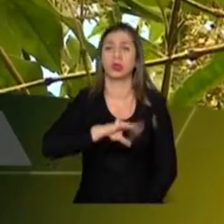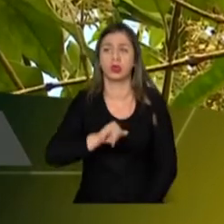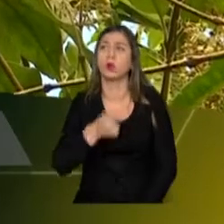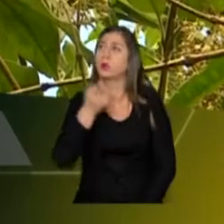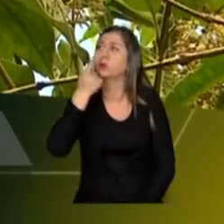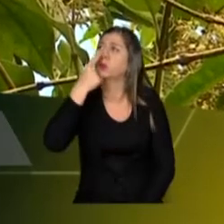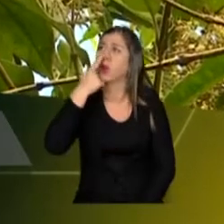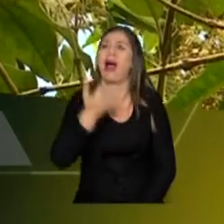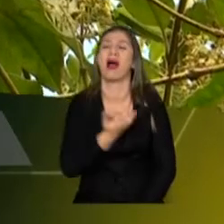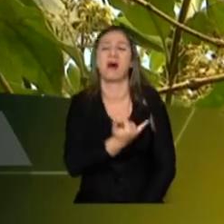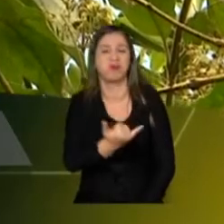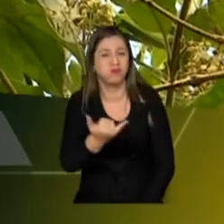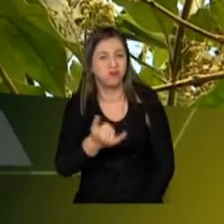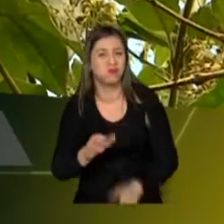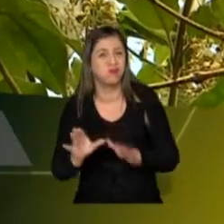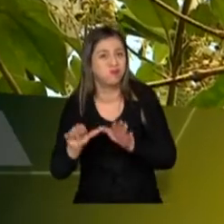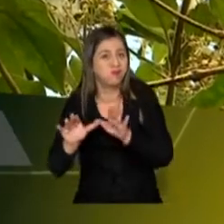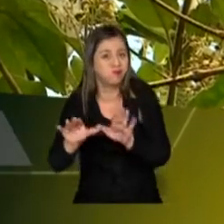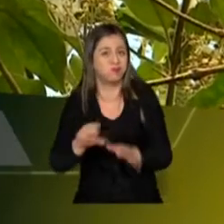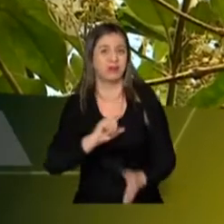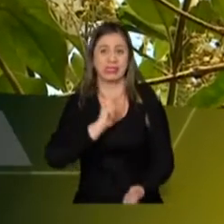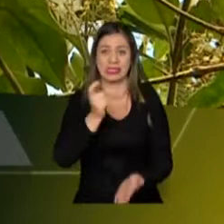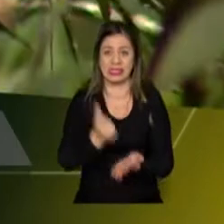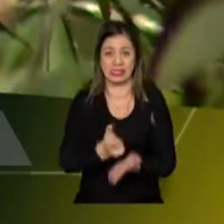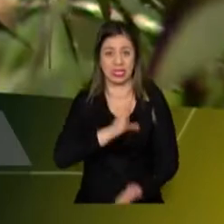Entonces, es una ciudad